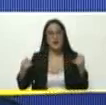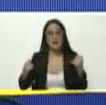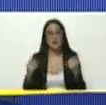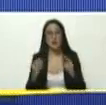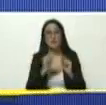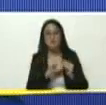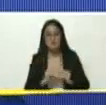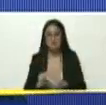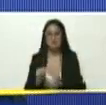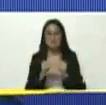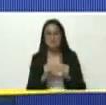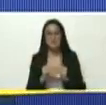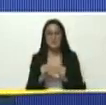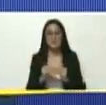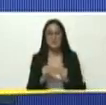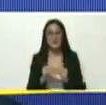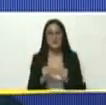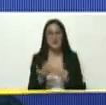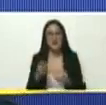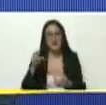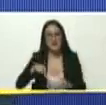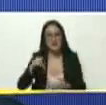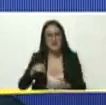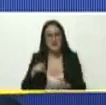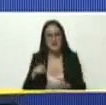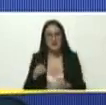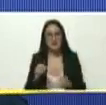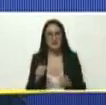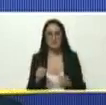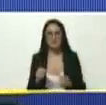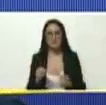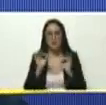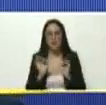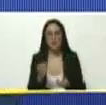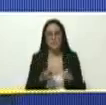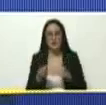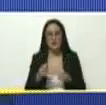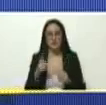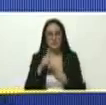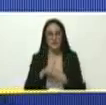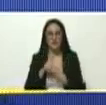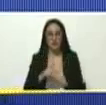de los necesarios y justos precios del petróleo.